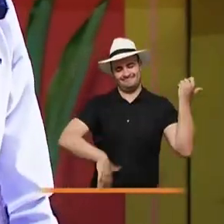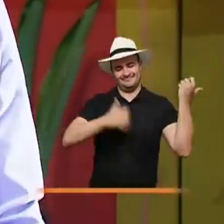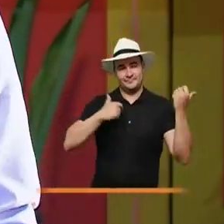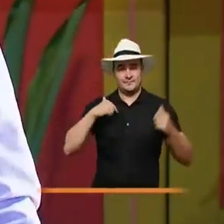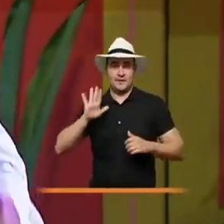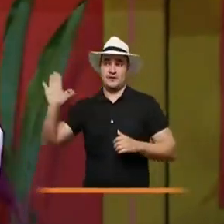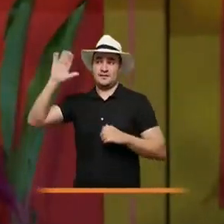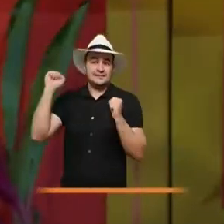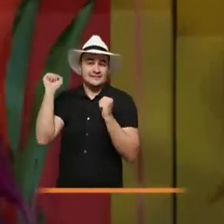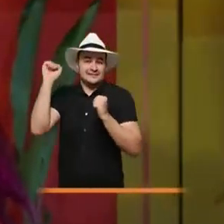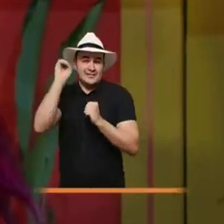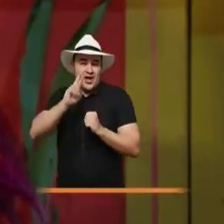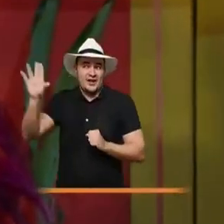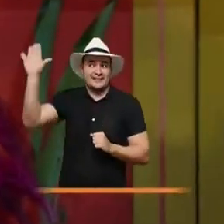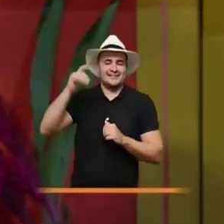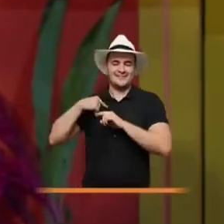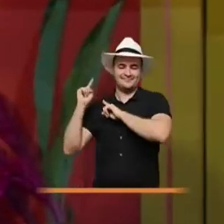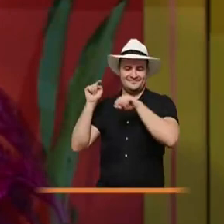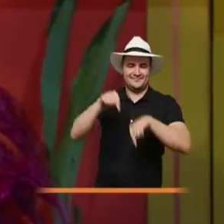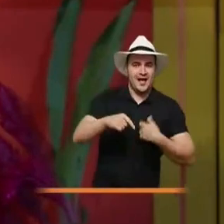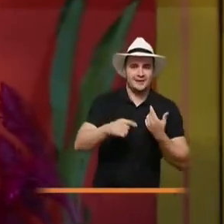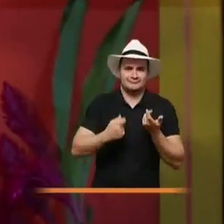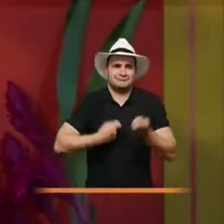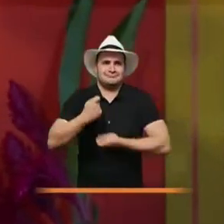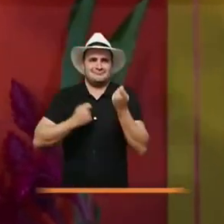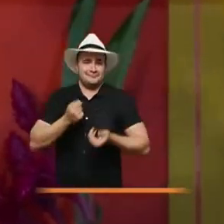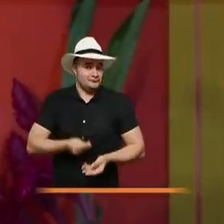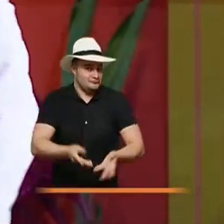oriente donde nace el comerciante